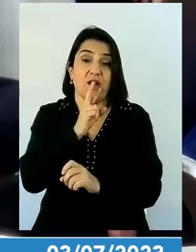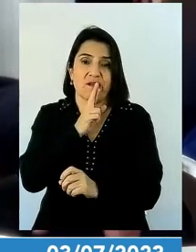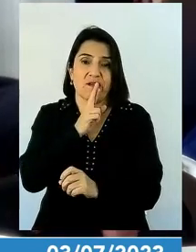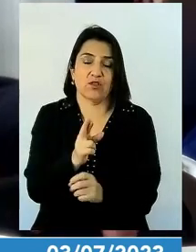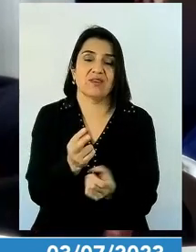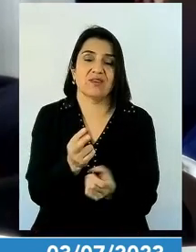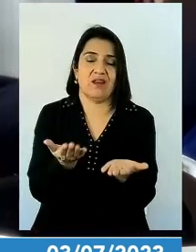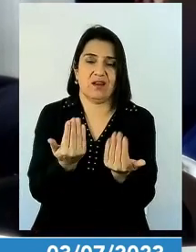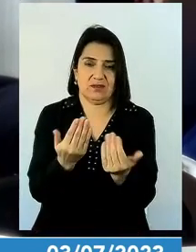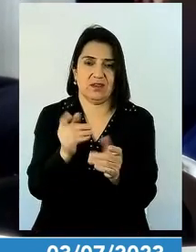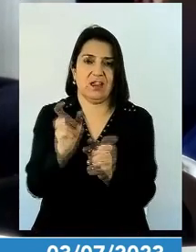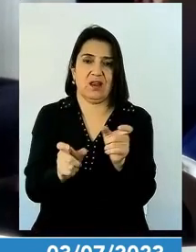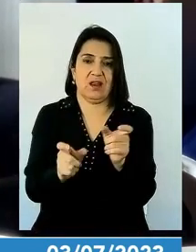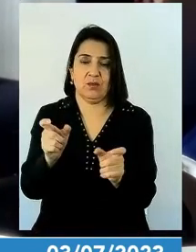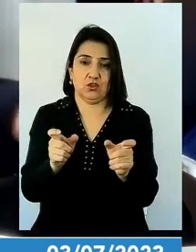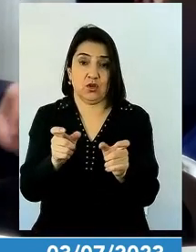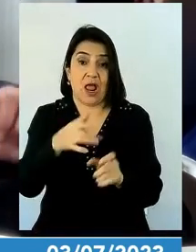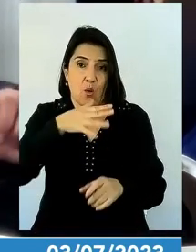personas.